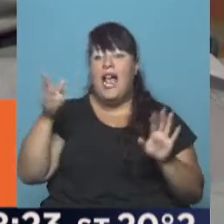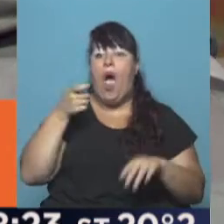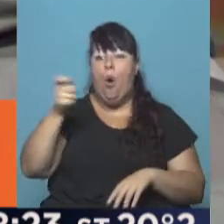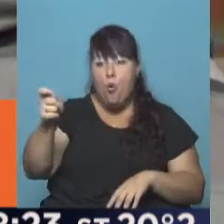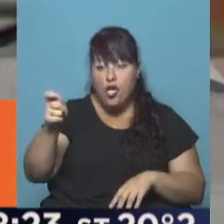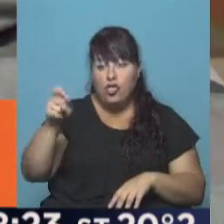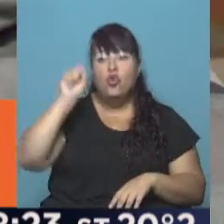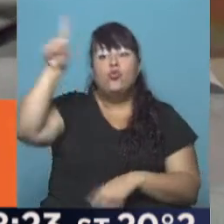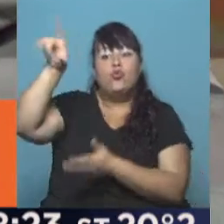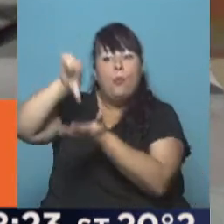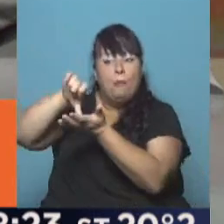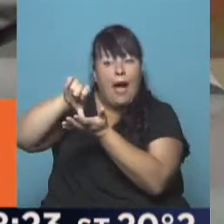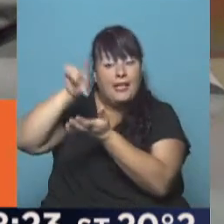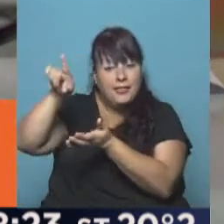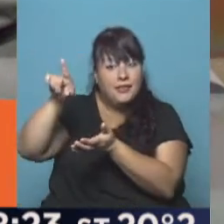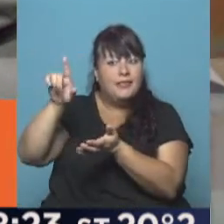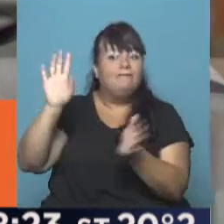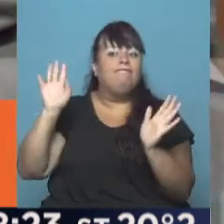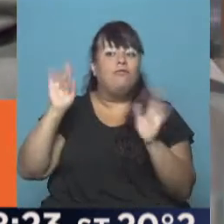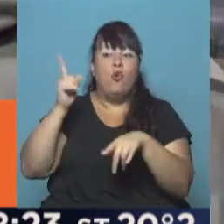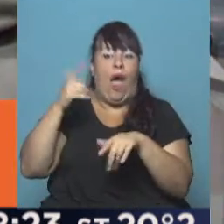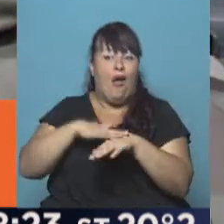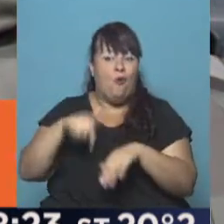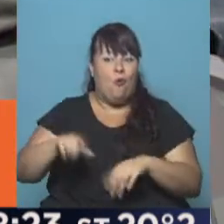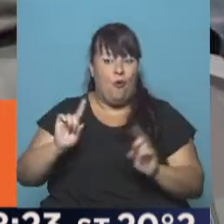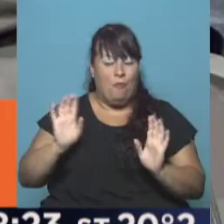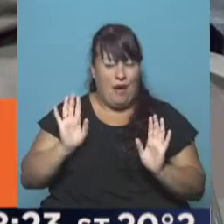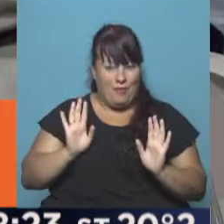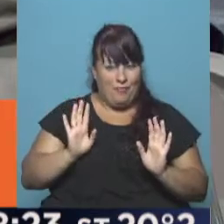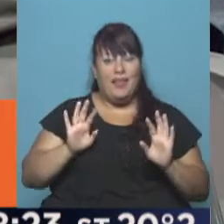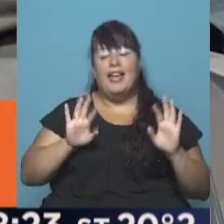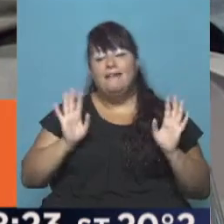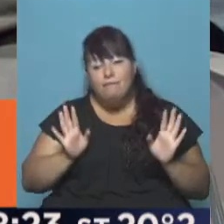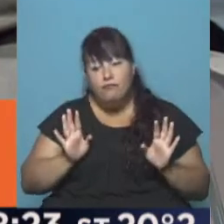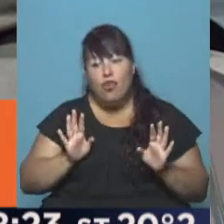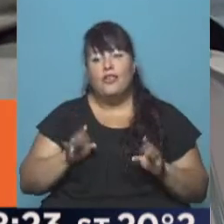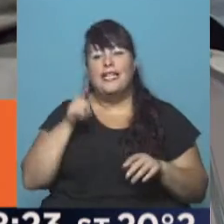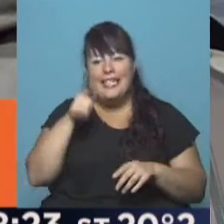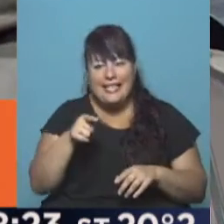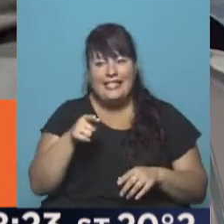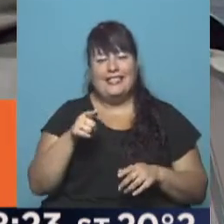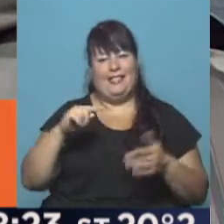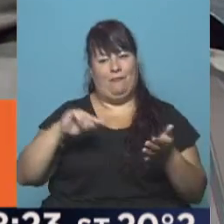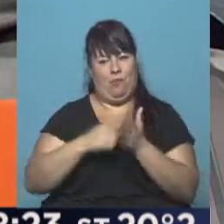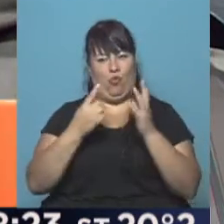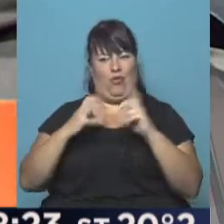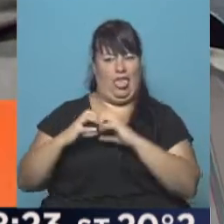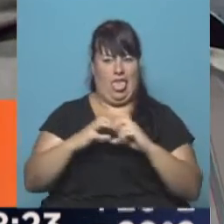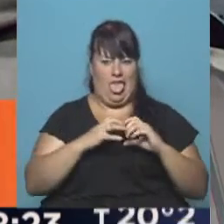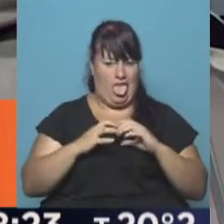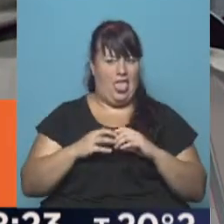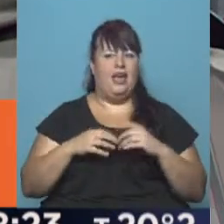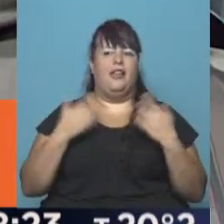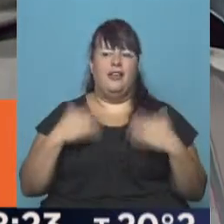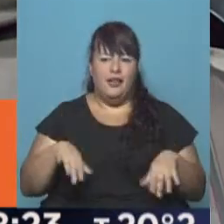en su país de origen no lo hace culpable del delito entonces ahí está la discusión y fueron